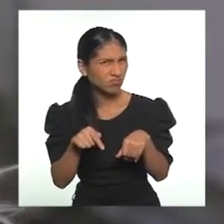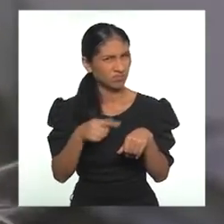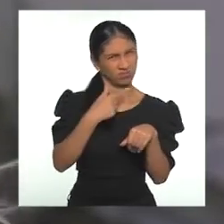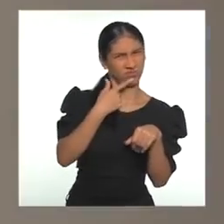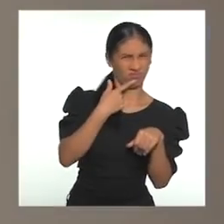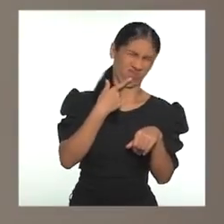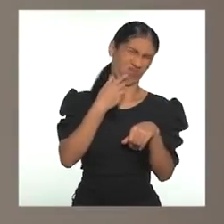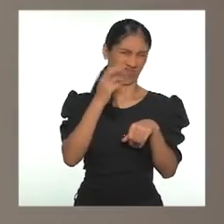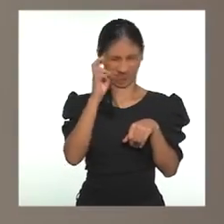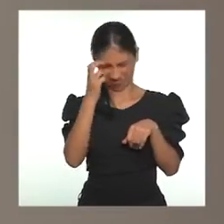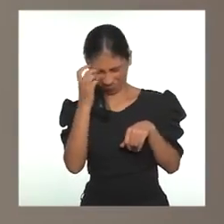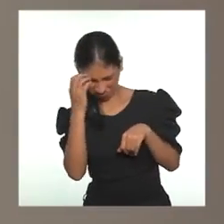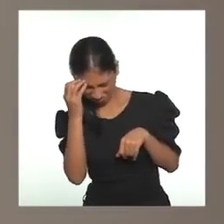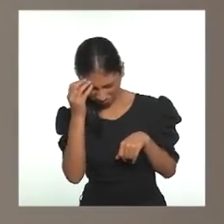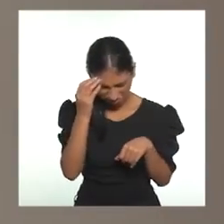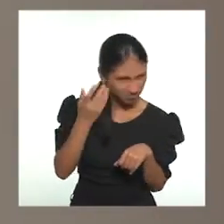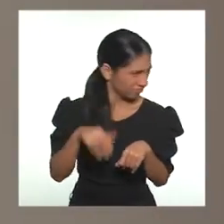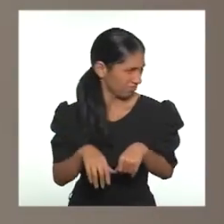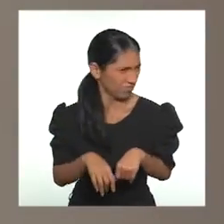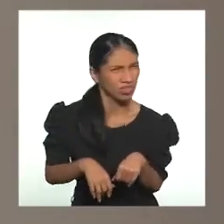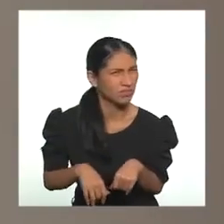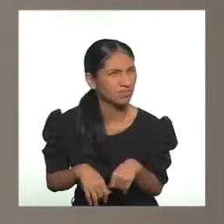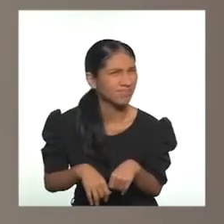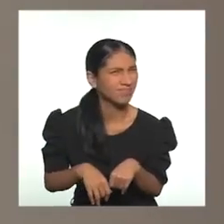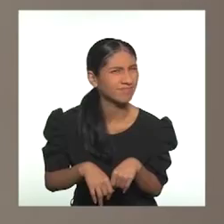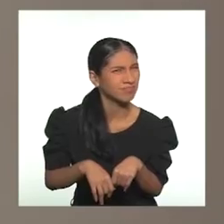Esta guayaba está algo extraña.